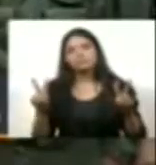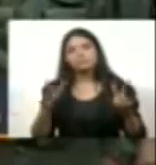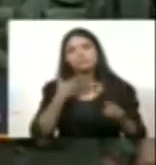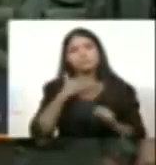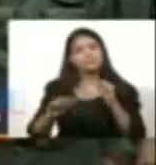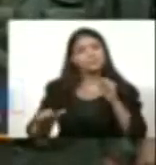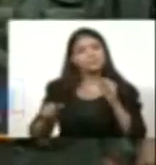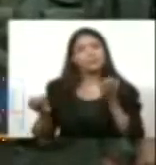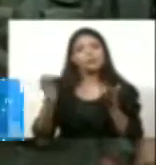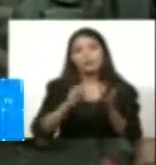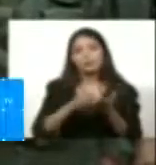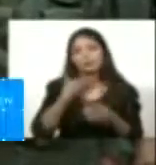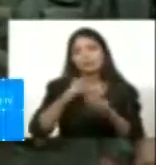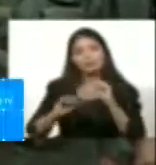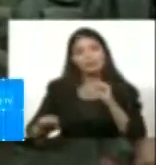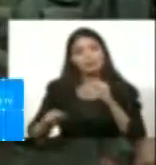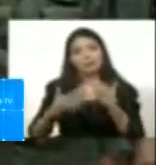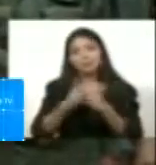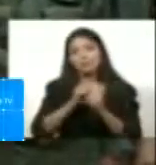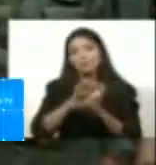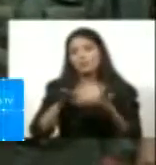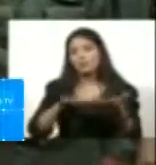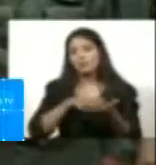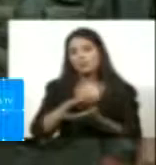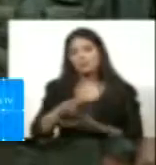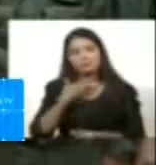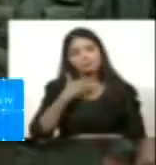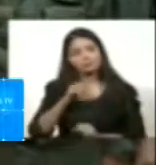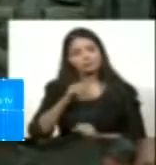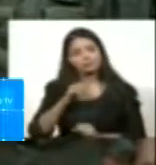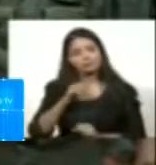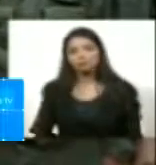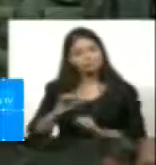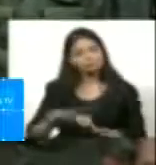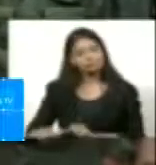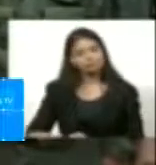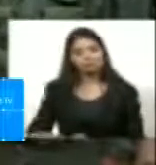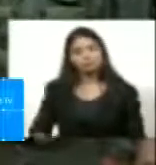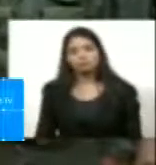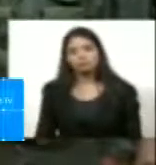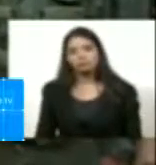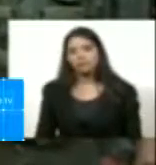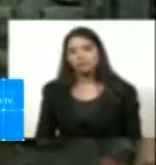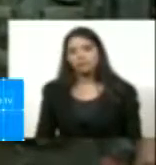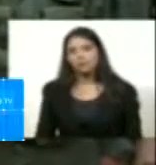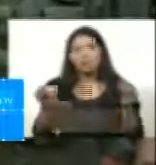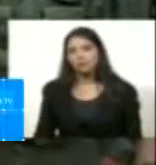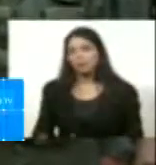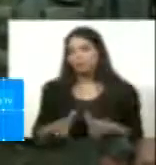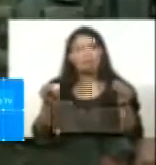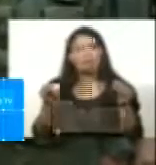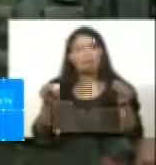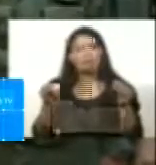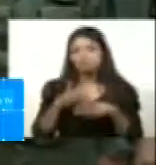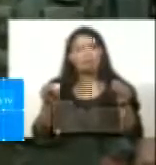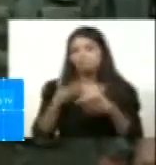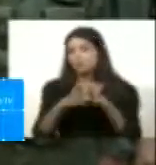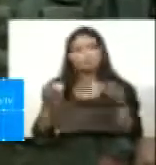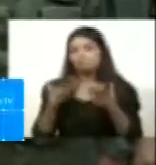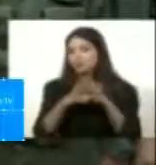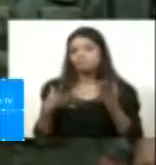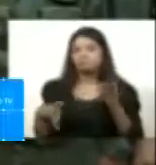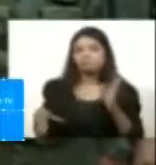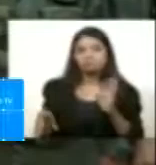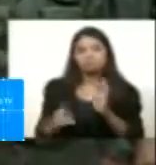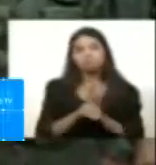Rechazamos una vez más todos los actos de violencia, todos esos actos que cercenan los